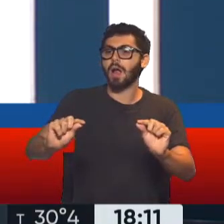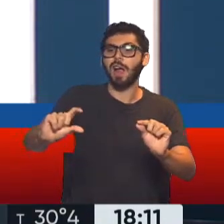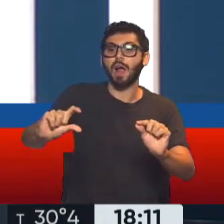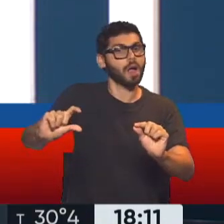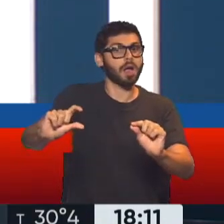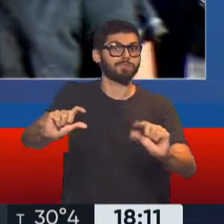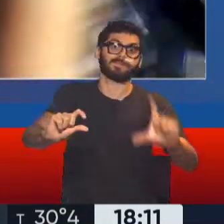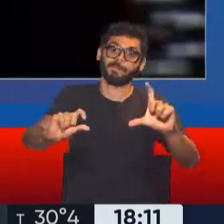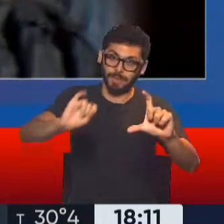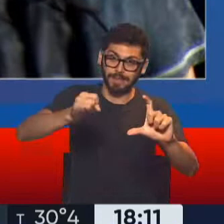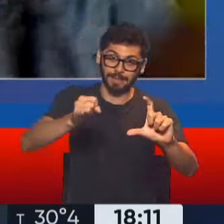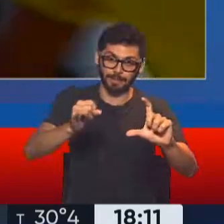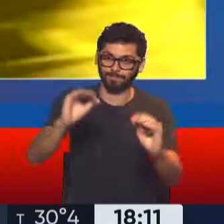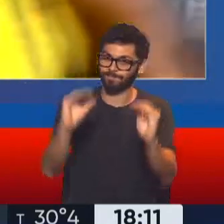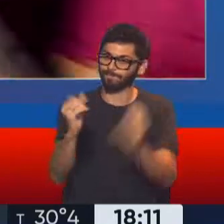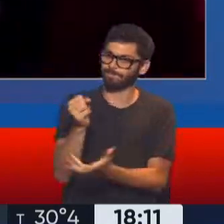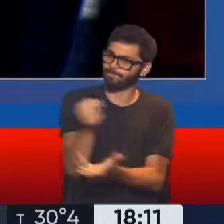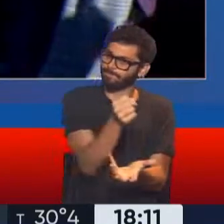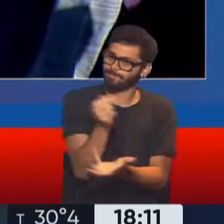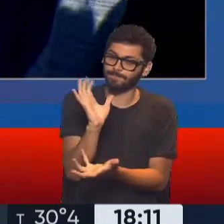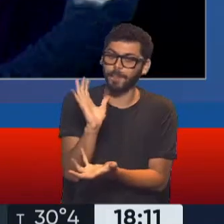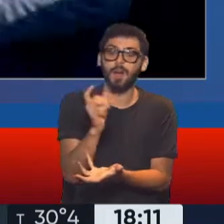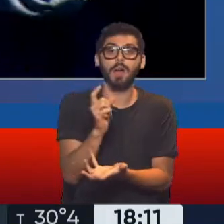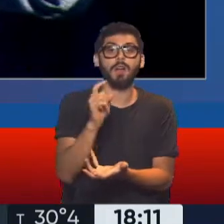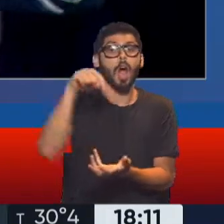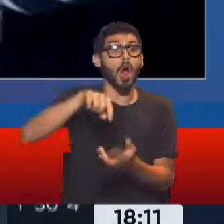que ver con el transporte y muy puntualmente con los colectivos